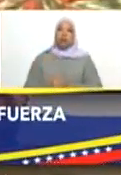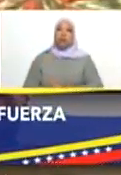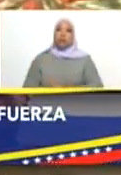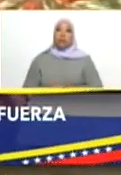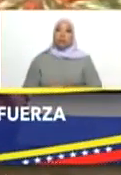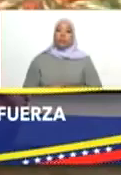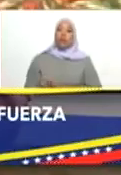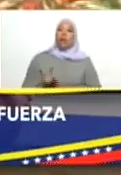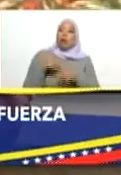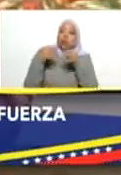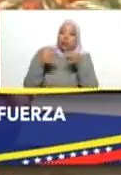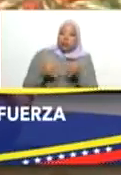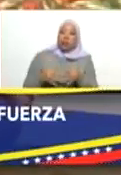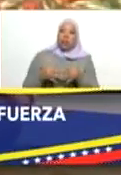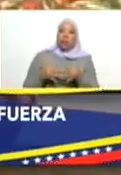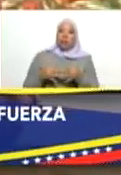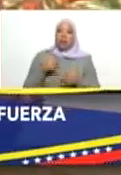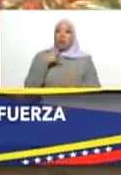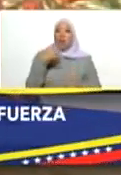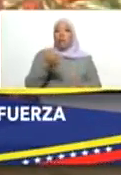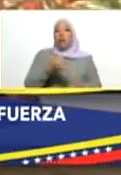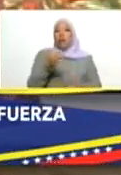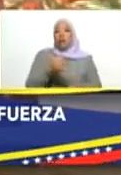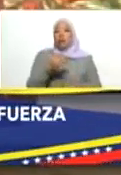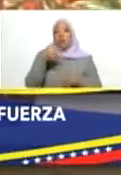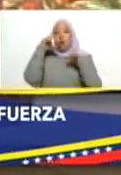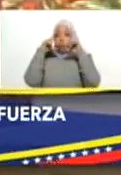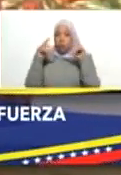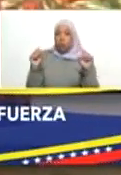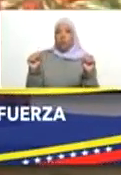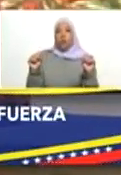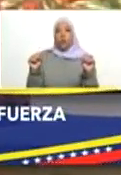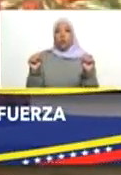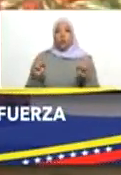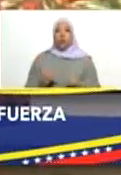De verdad que es una profesión